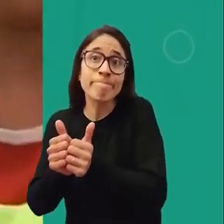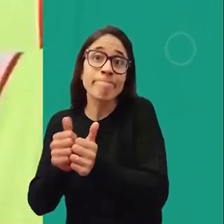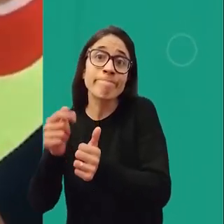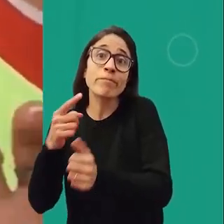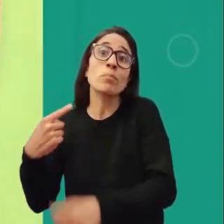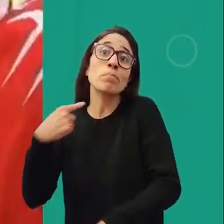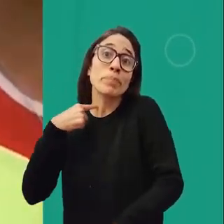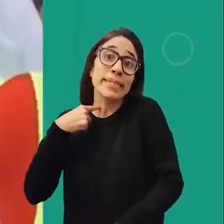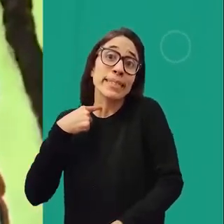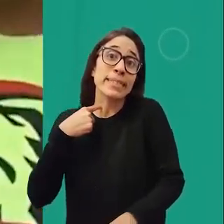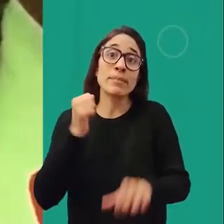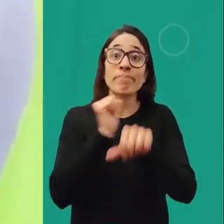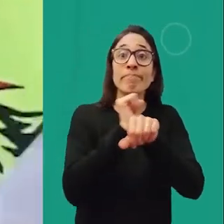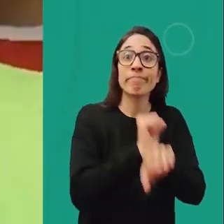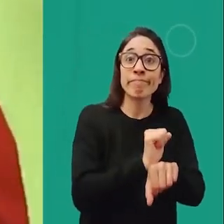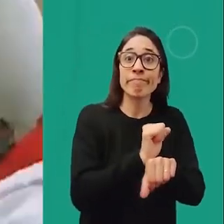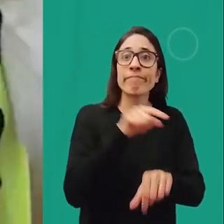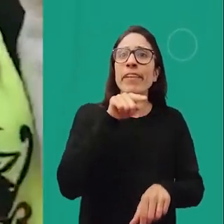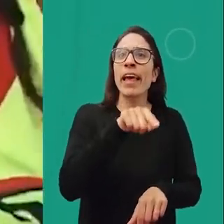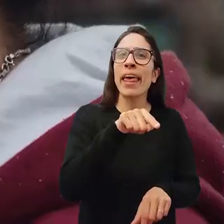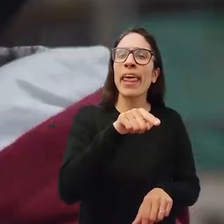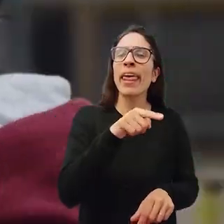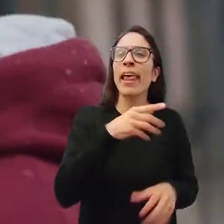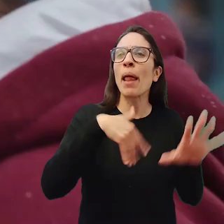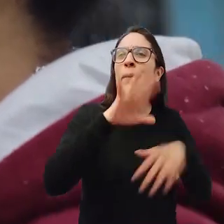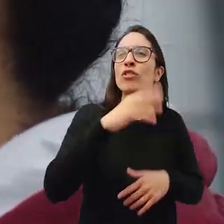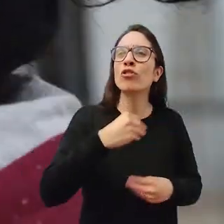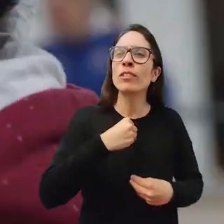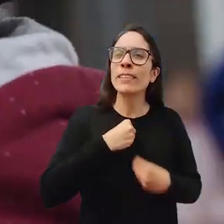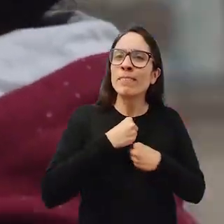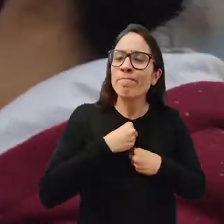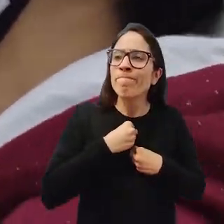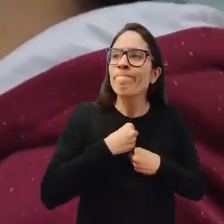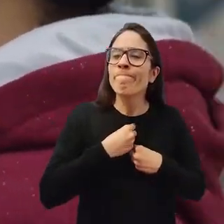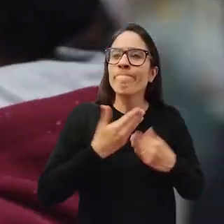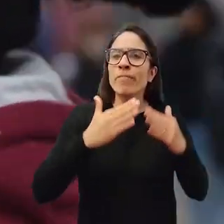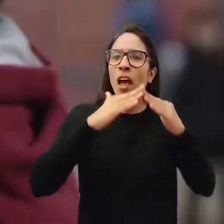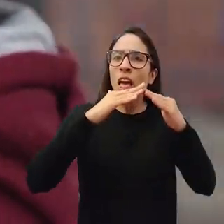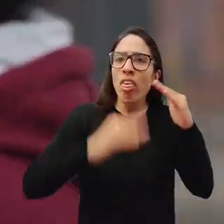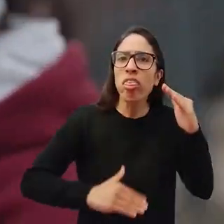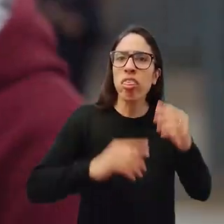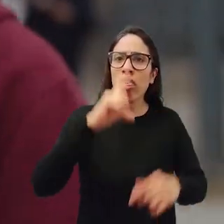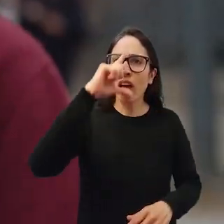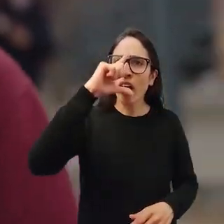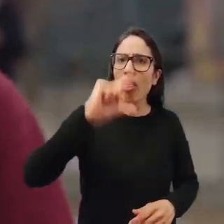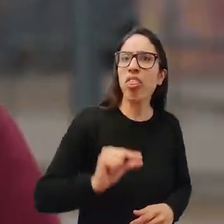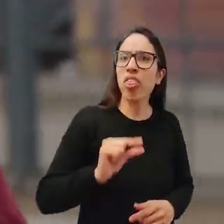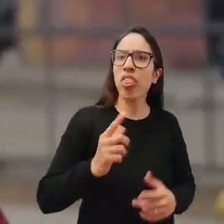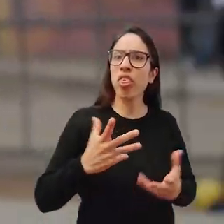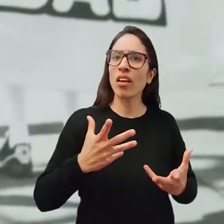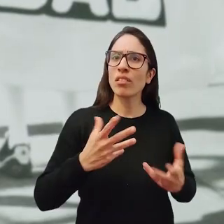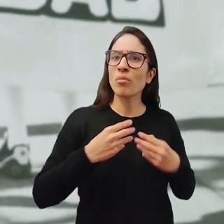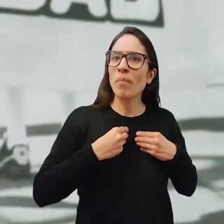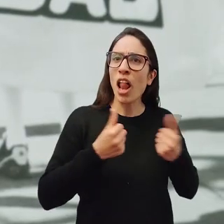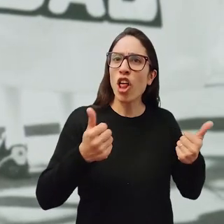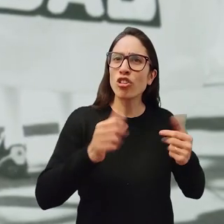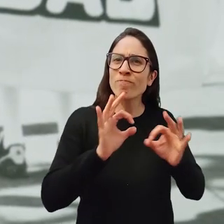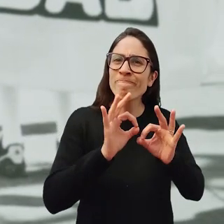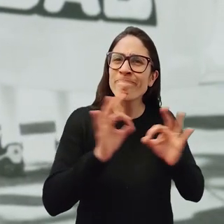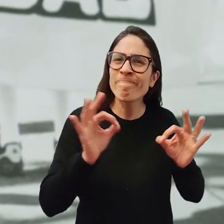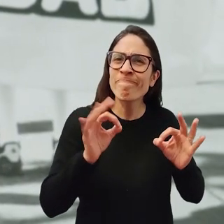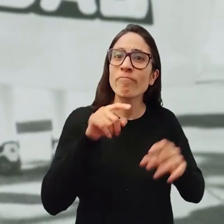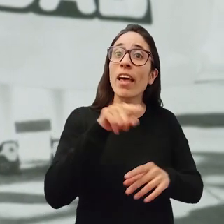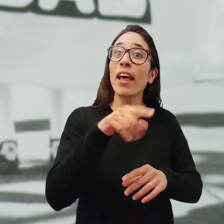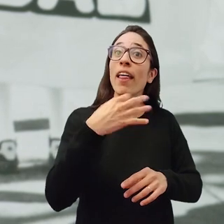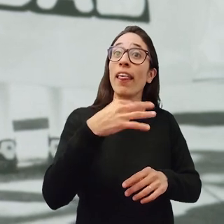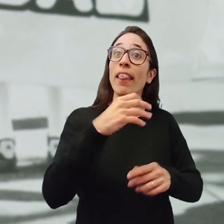sentido sin autoestima, desvaloradas, todas esas cosas, empezar a cambiar esos temas, ¿no? De que